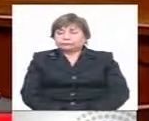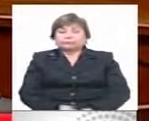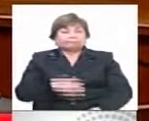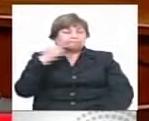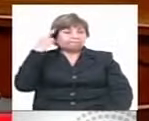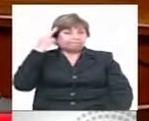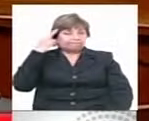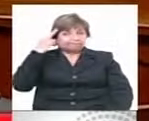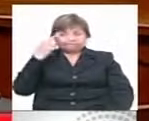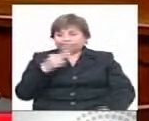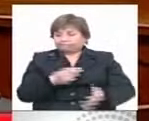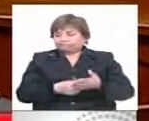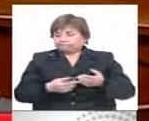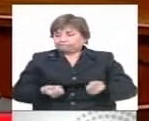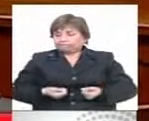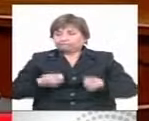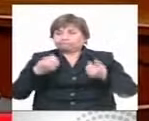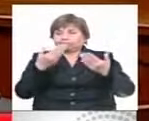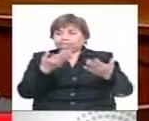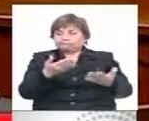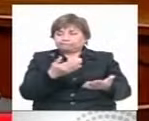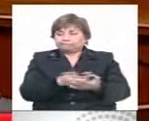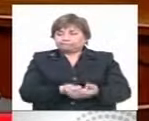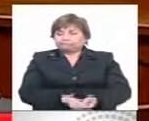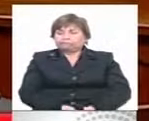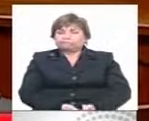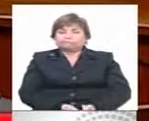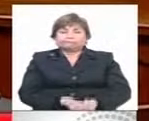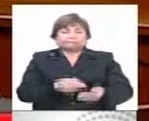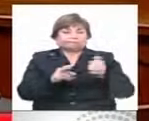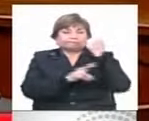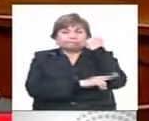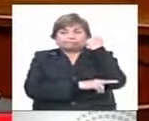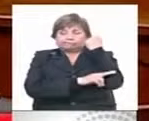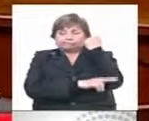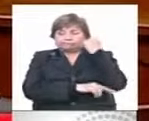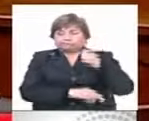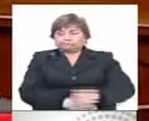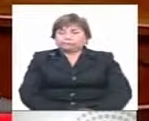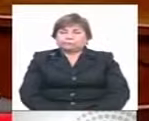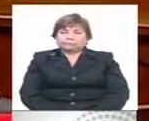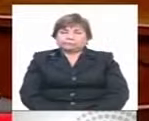ello, relanzaremos el Consejo Nacional de Trabajo.